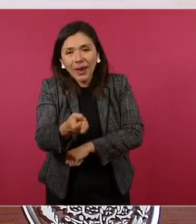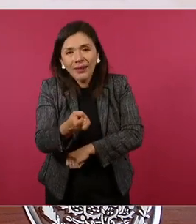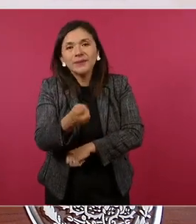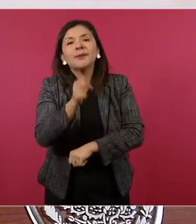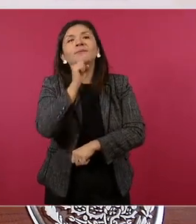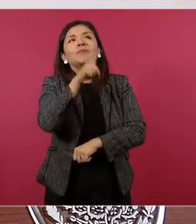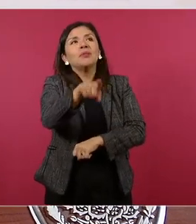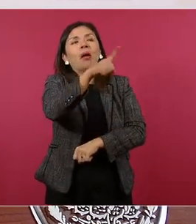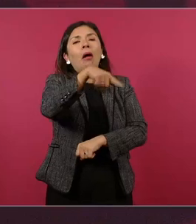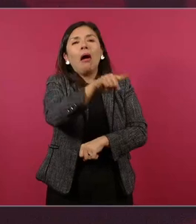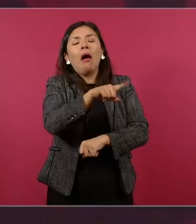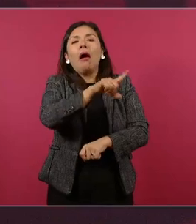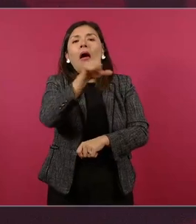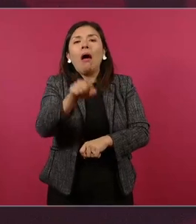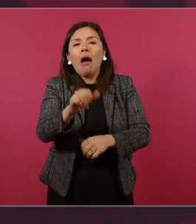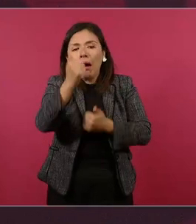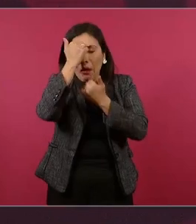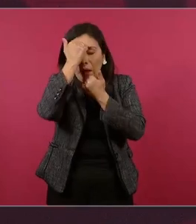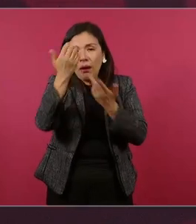lo que le sucedió